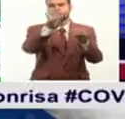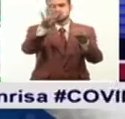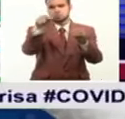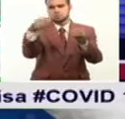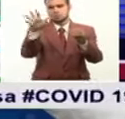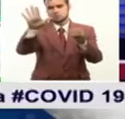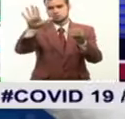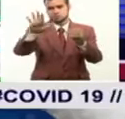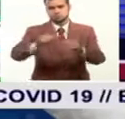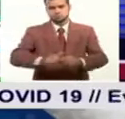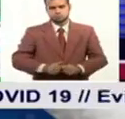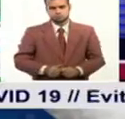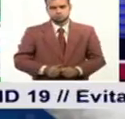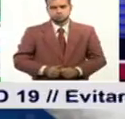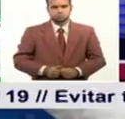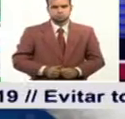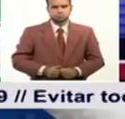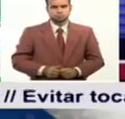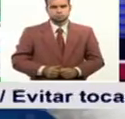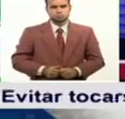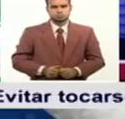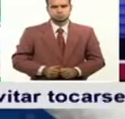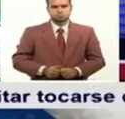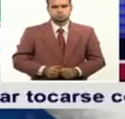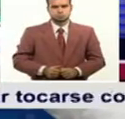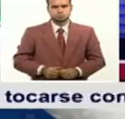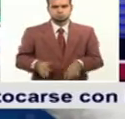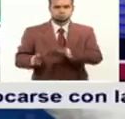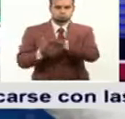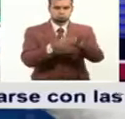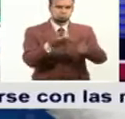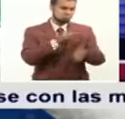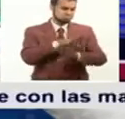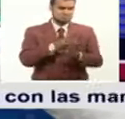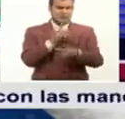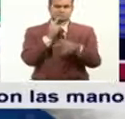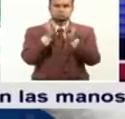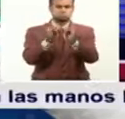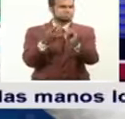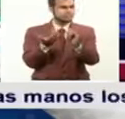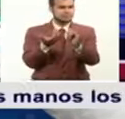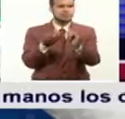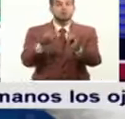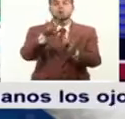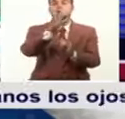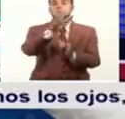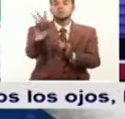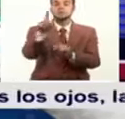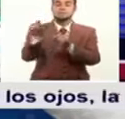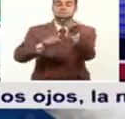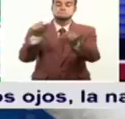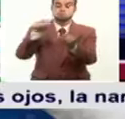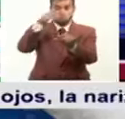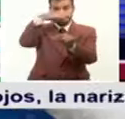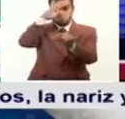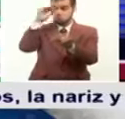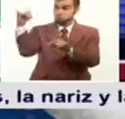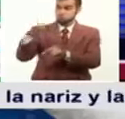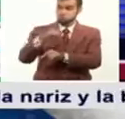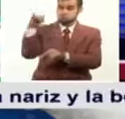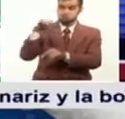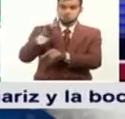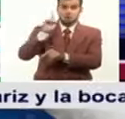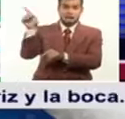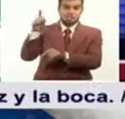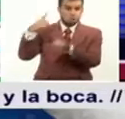94,5. 43, como ya informé, con fuente de infección en el exterior, en el extranjero, en el día de